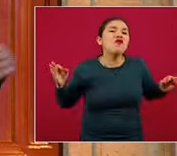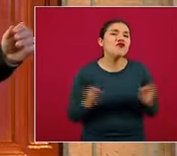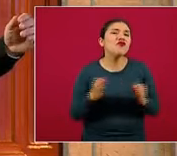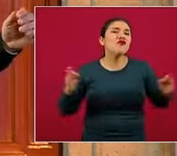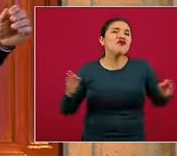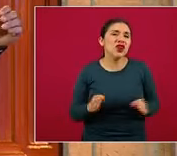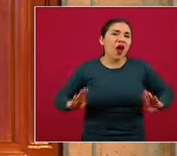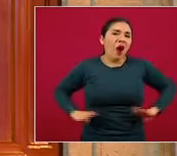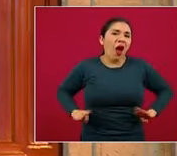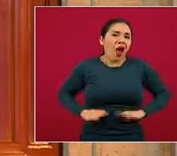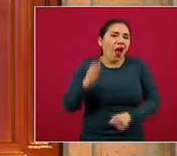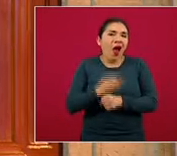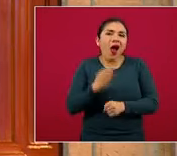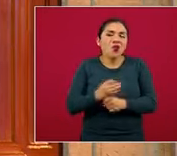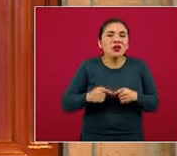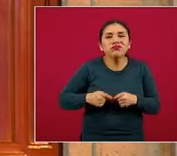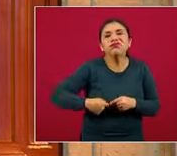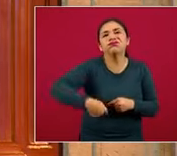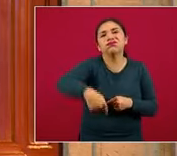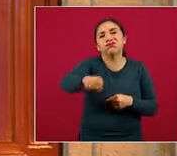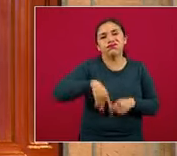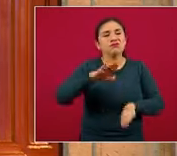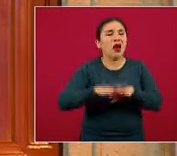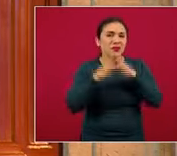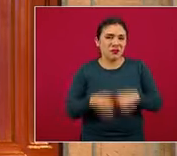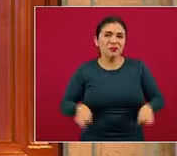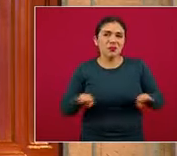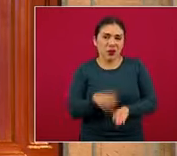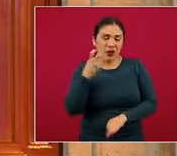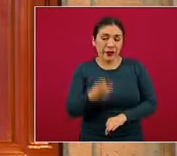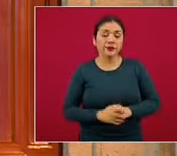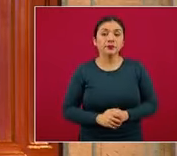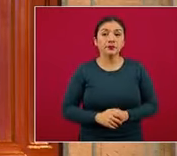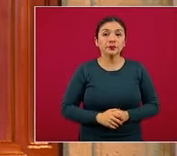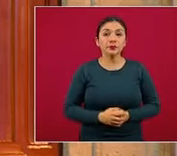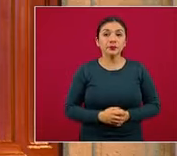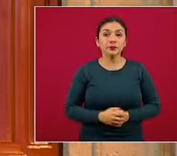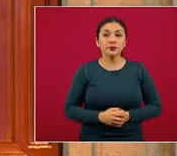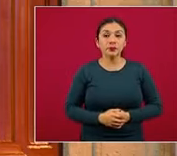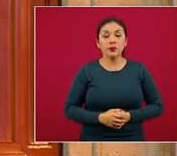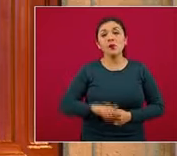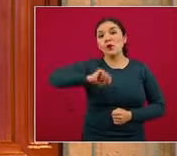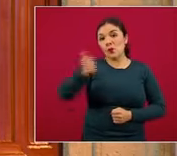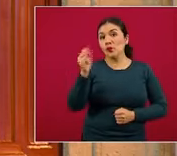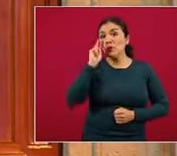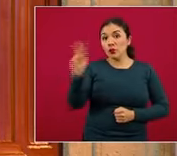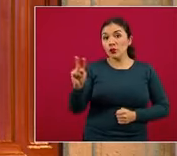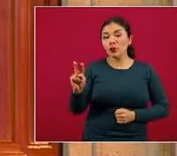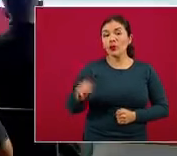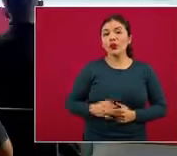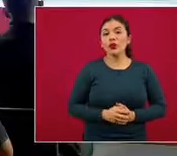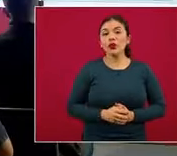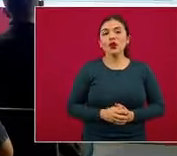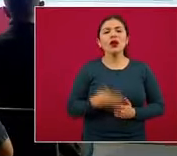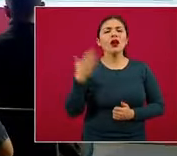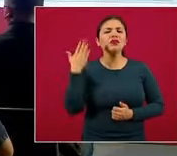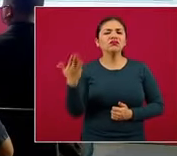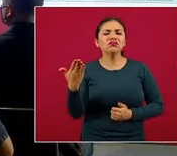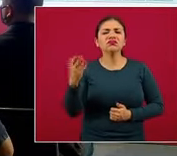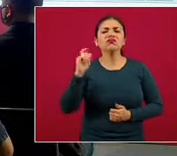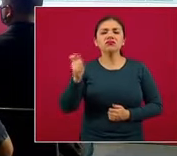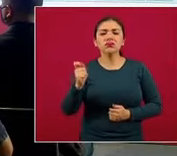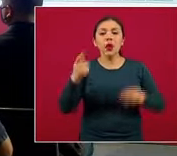temporada invernal más importante. Si vemos la siguiente diapositiva, vemos ahora el comportamiento